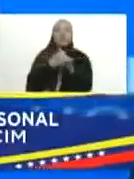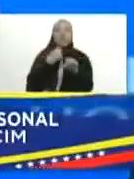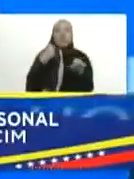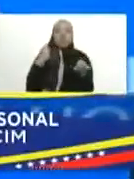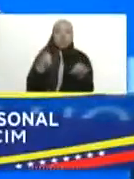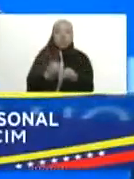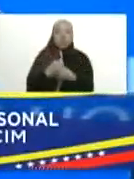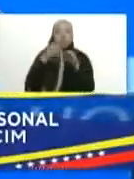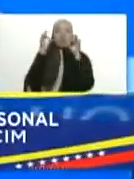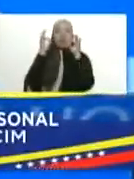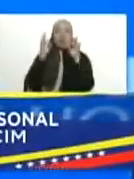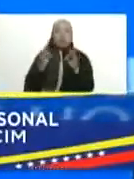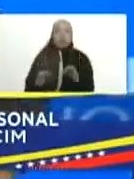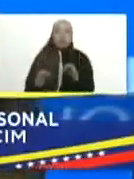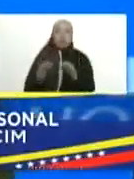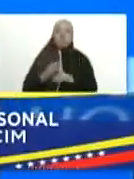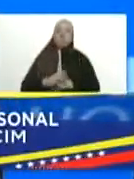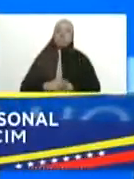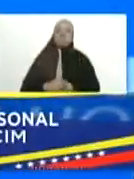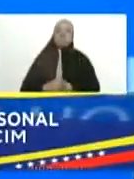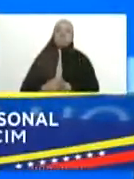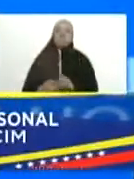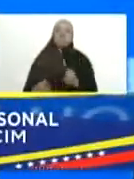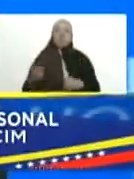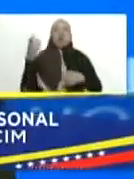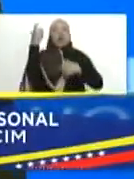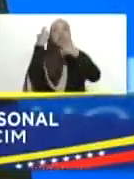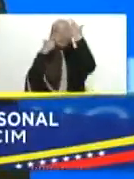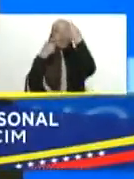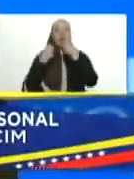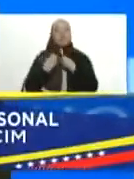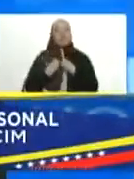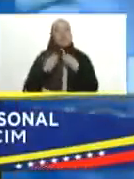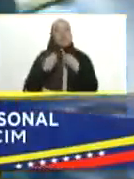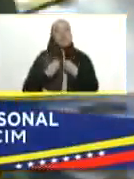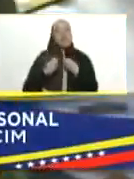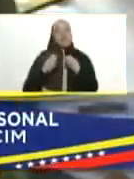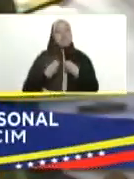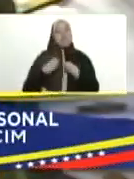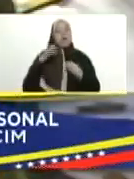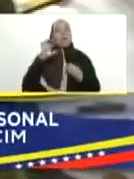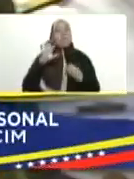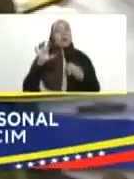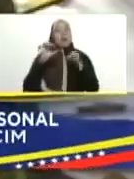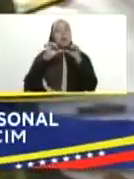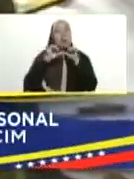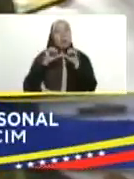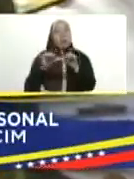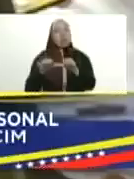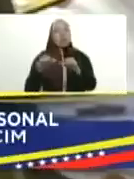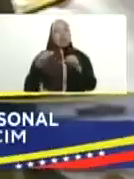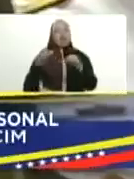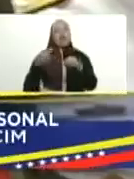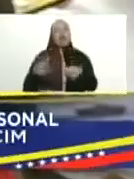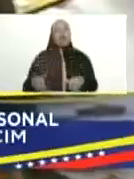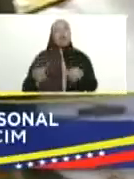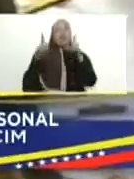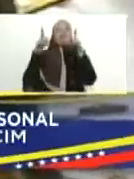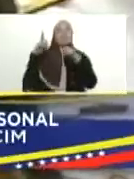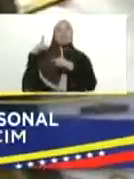ascienden, autorizados a iniciar este acto. Chávez vive. La patria sigue. Y comandante en jefe, permiso de retirarme.